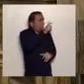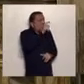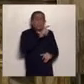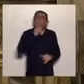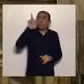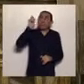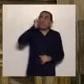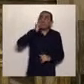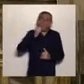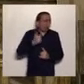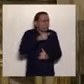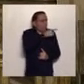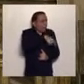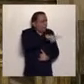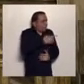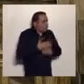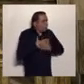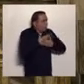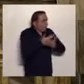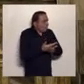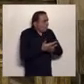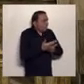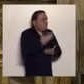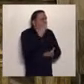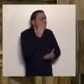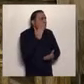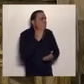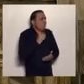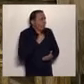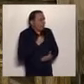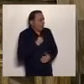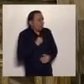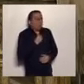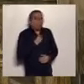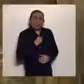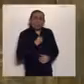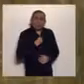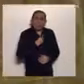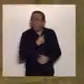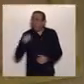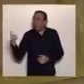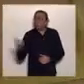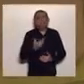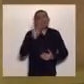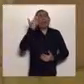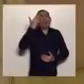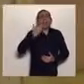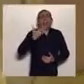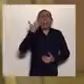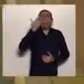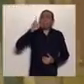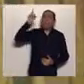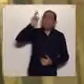que ama el Señor, los de buena voluntad. Te alabamos,